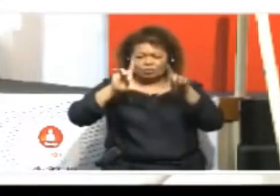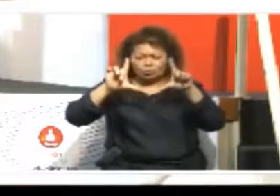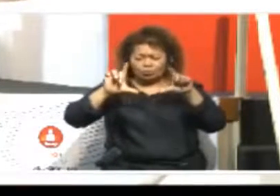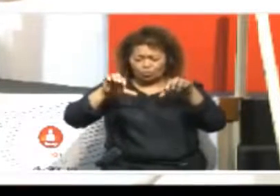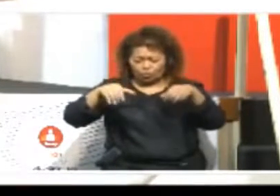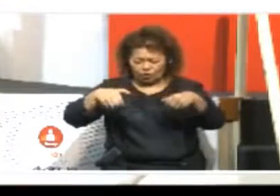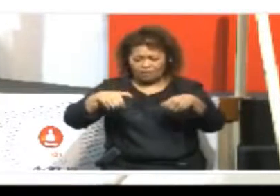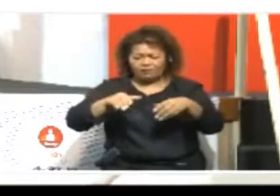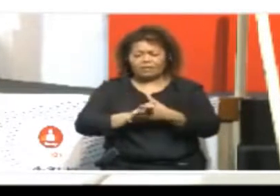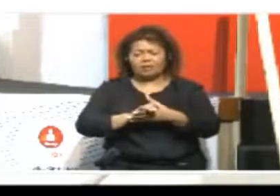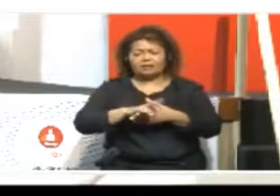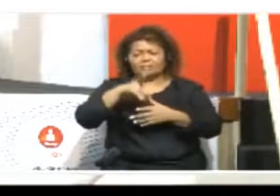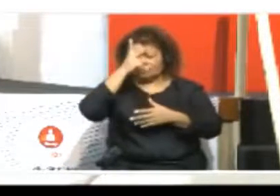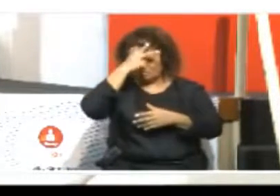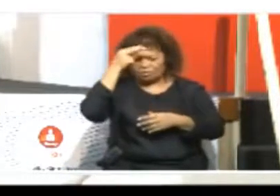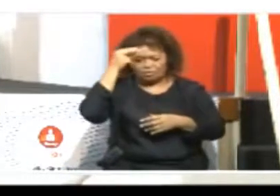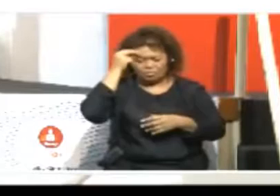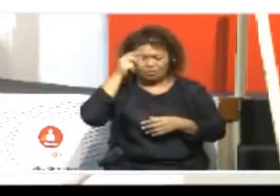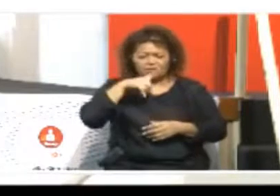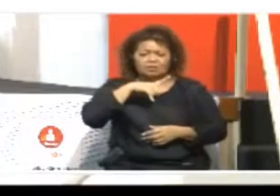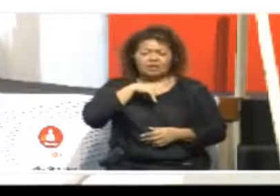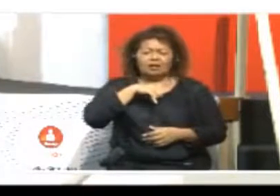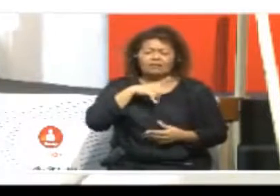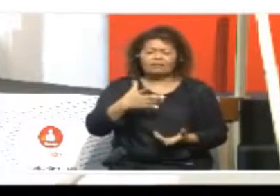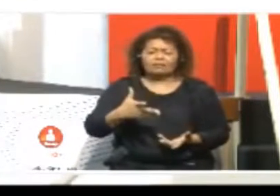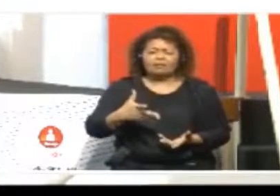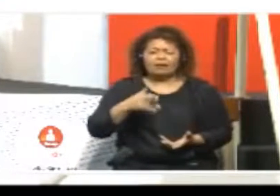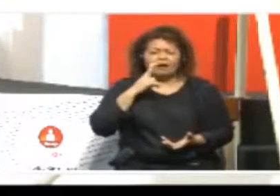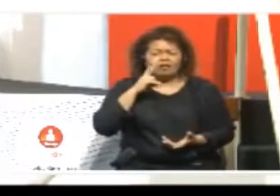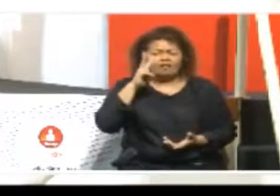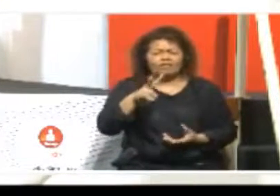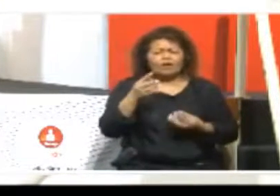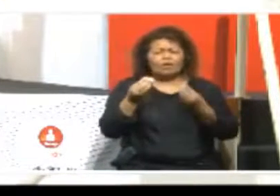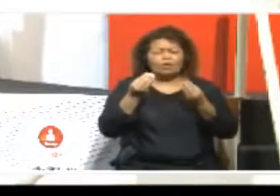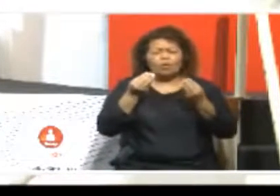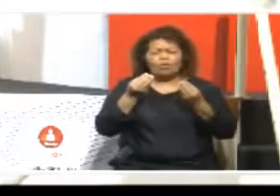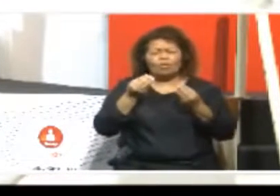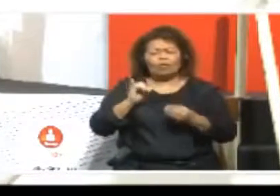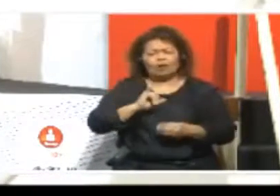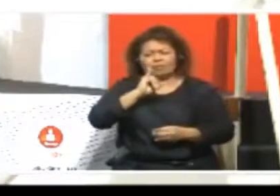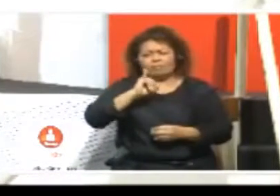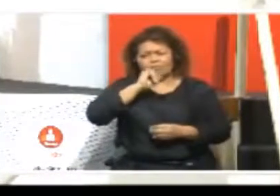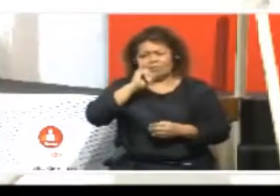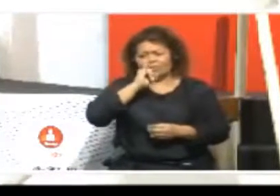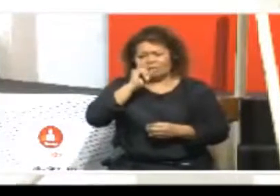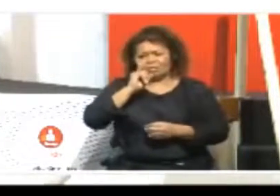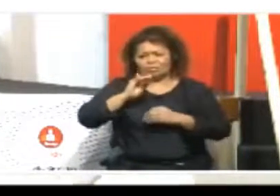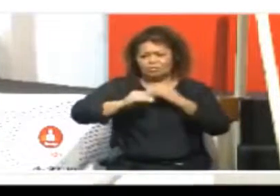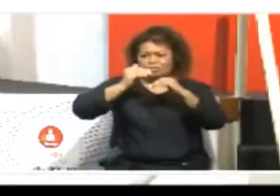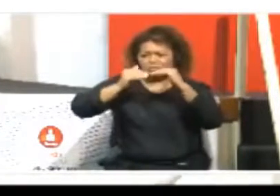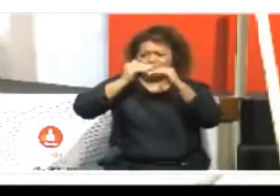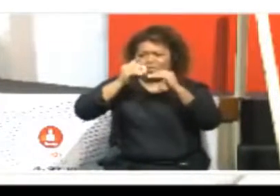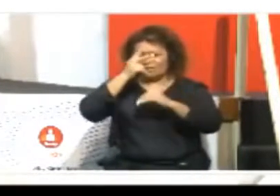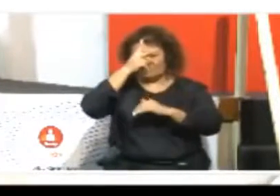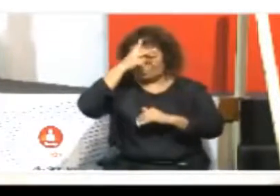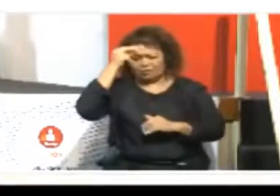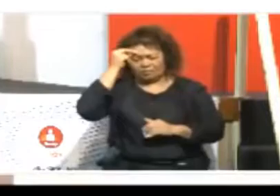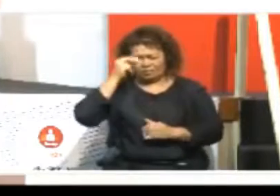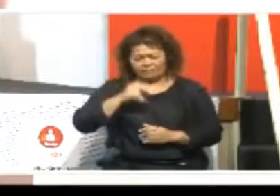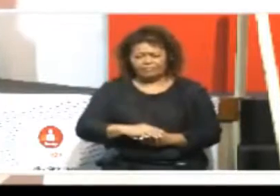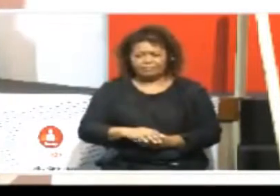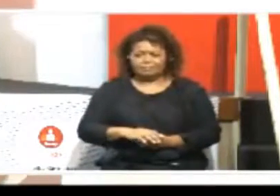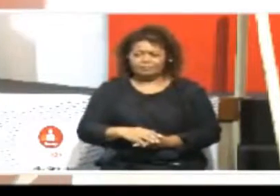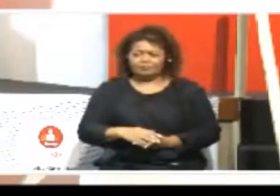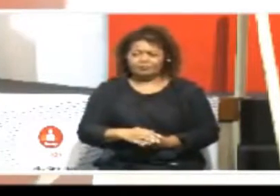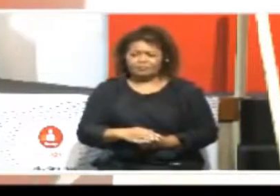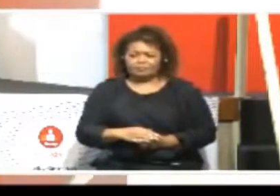ese municipio tiene y ver cómo esos factores influyen en el desempeño de ese municipio. Siguiente. ¿Qué vemos?